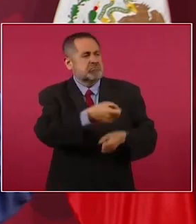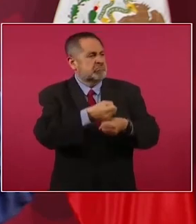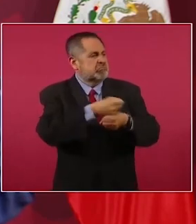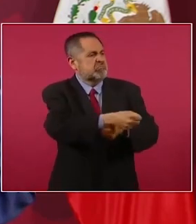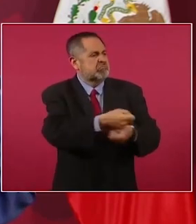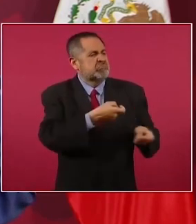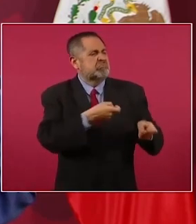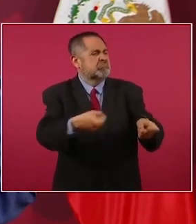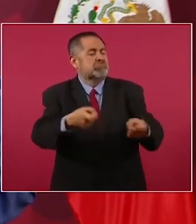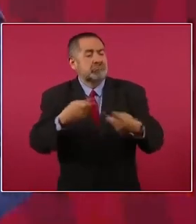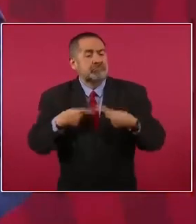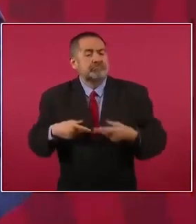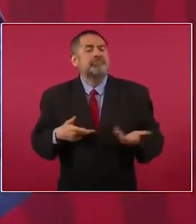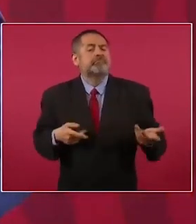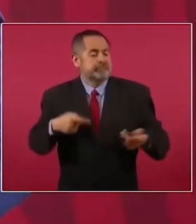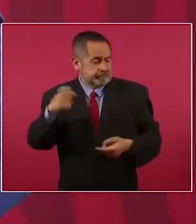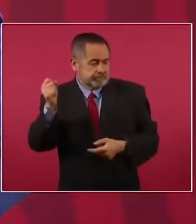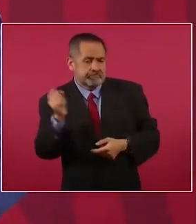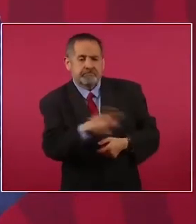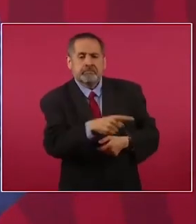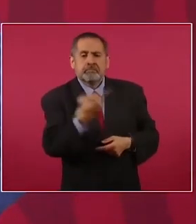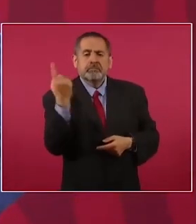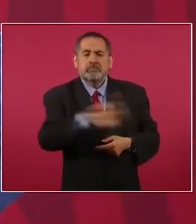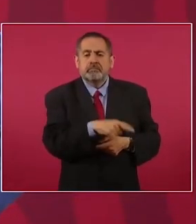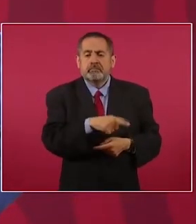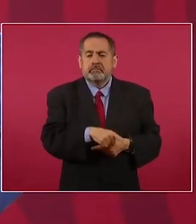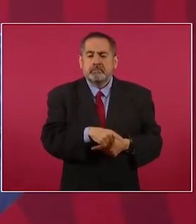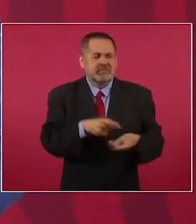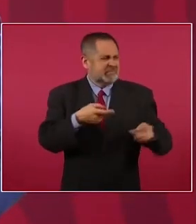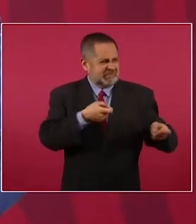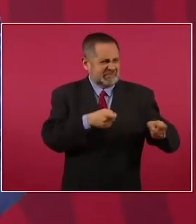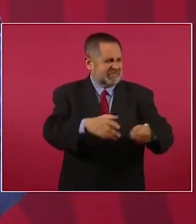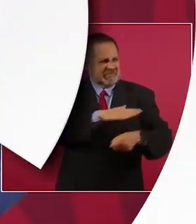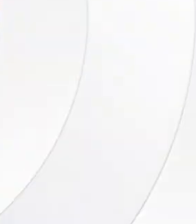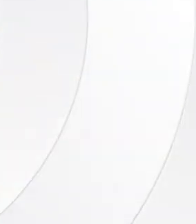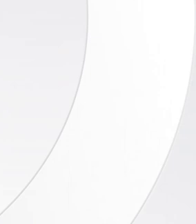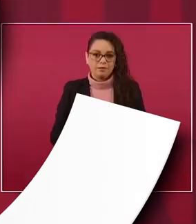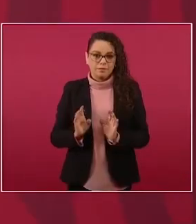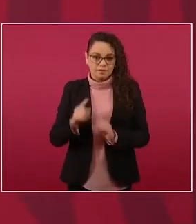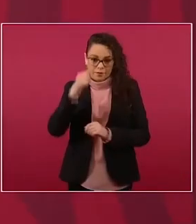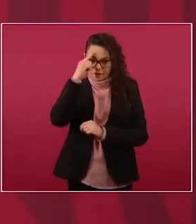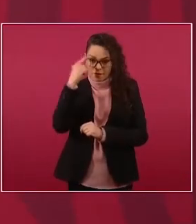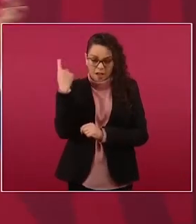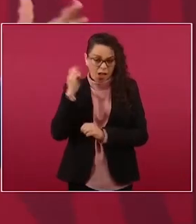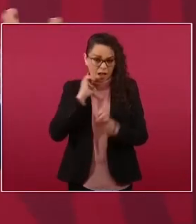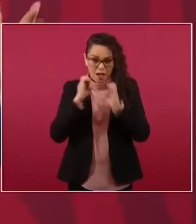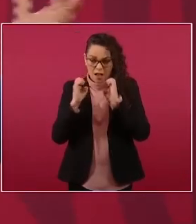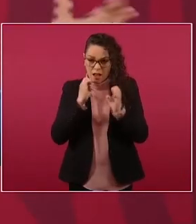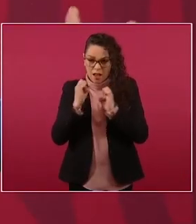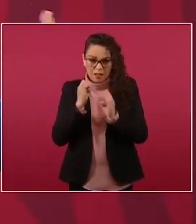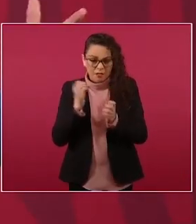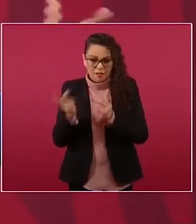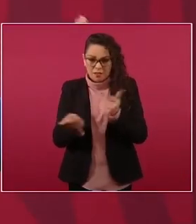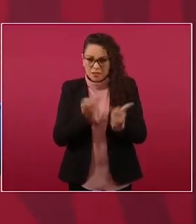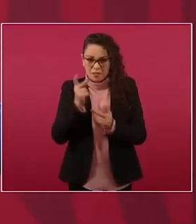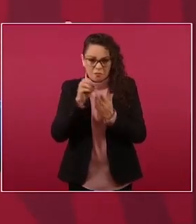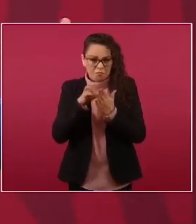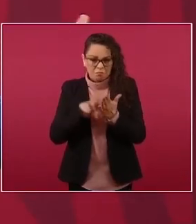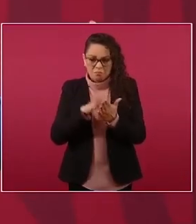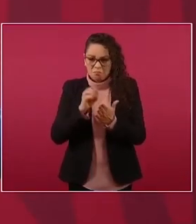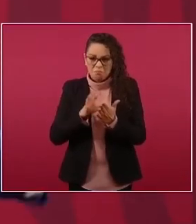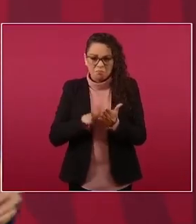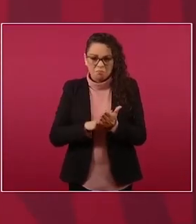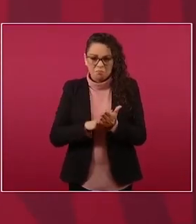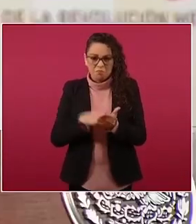pueblo, para cometer masacres? Pero qué bueno